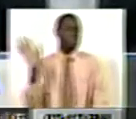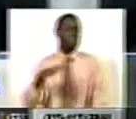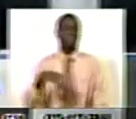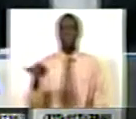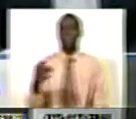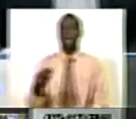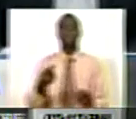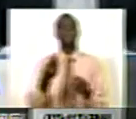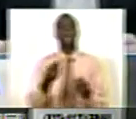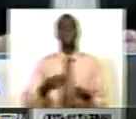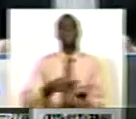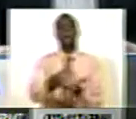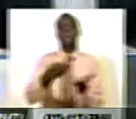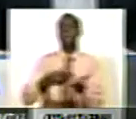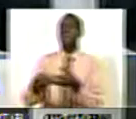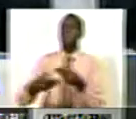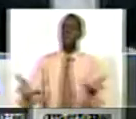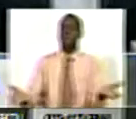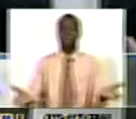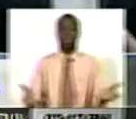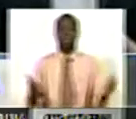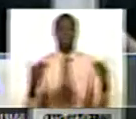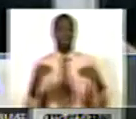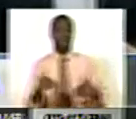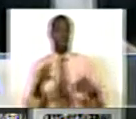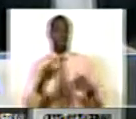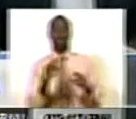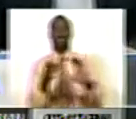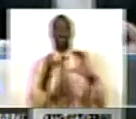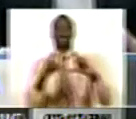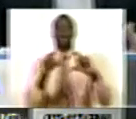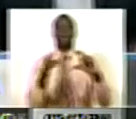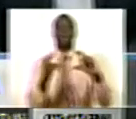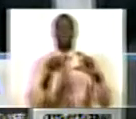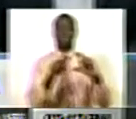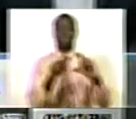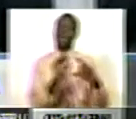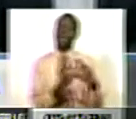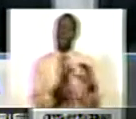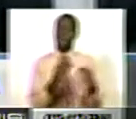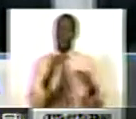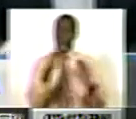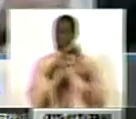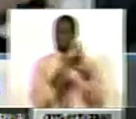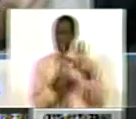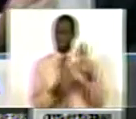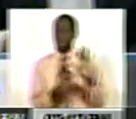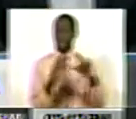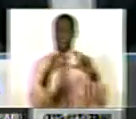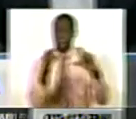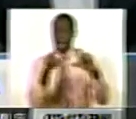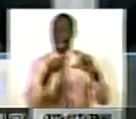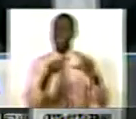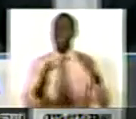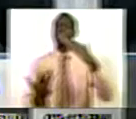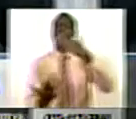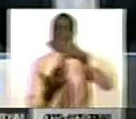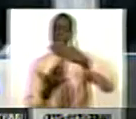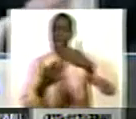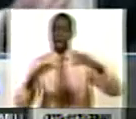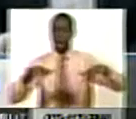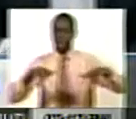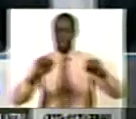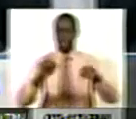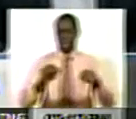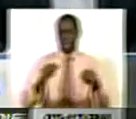dinero. Y cuando se construye una política como la del carnet de la patria, que primero es una política tecnológica, que incluye